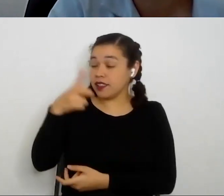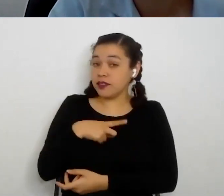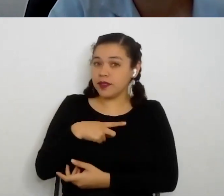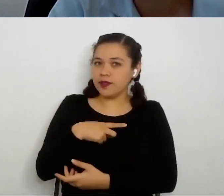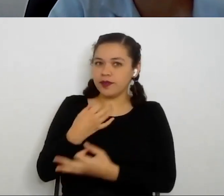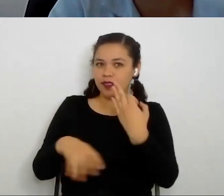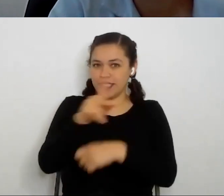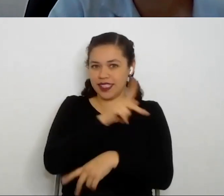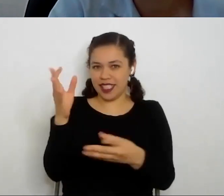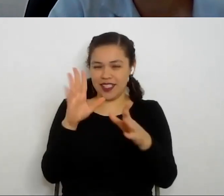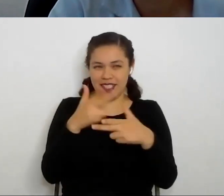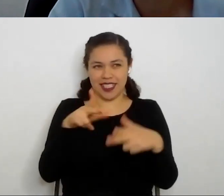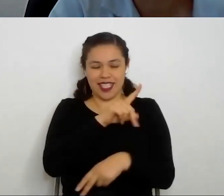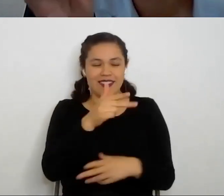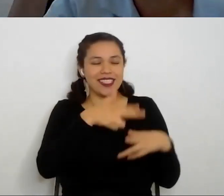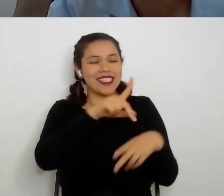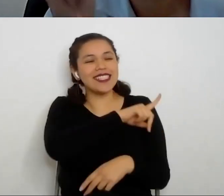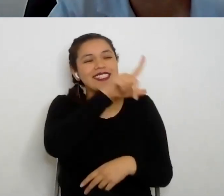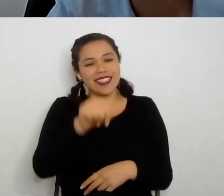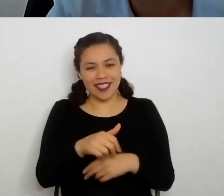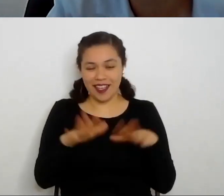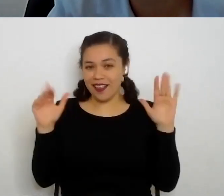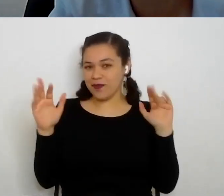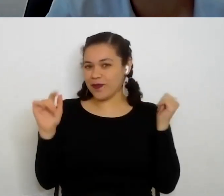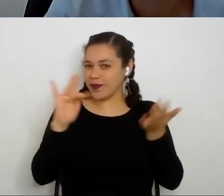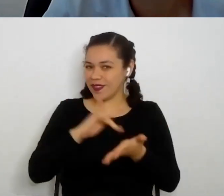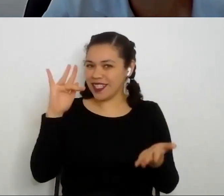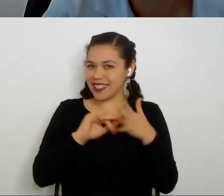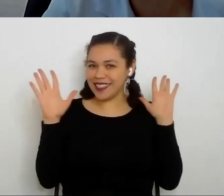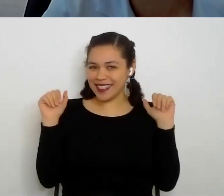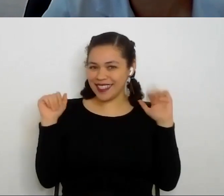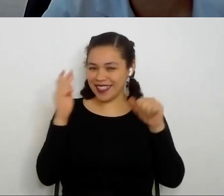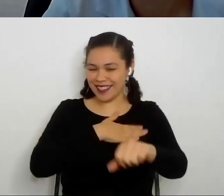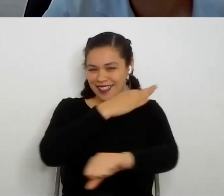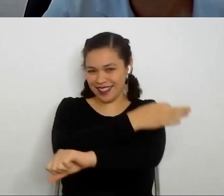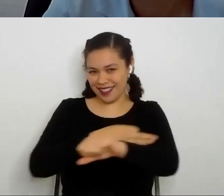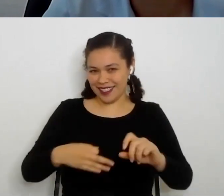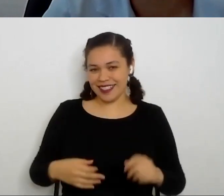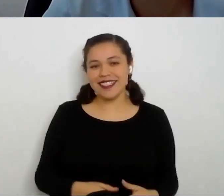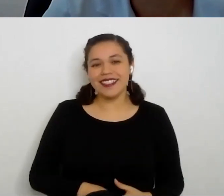todos. Hasta luego. Hasta luego. Gracias. Bye. Buena tarde.